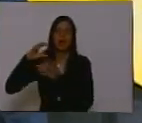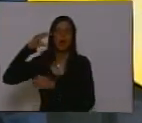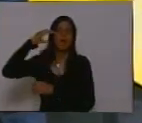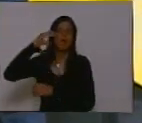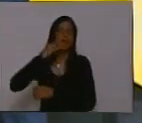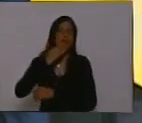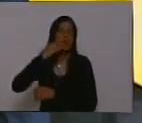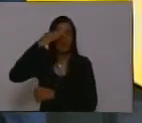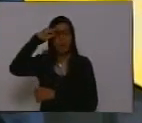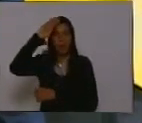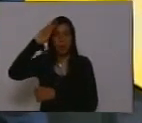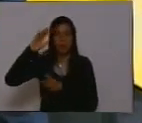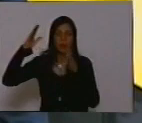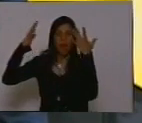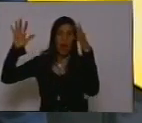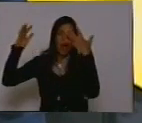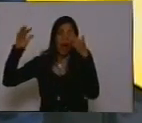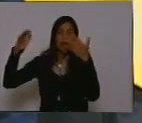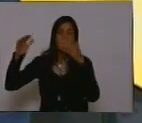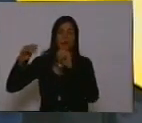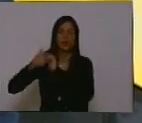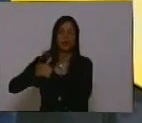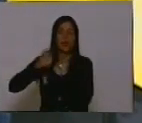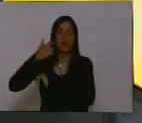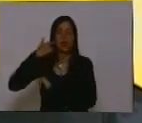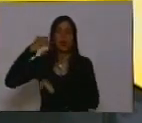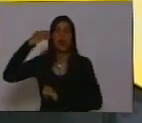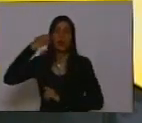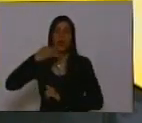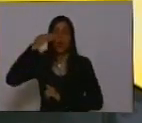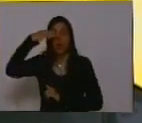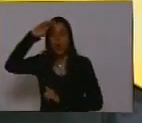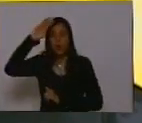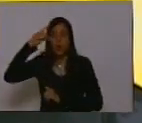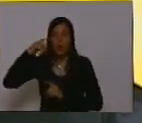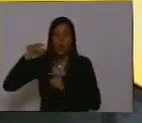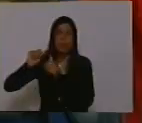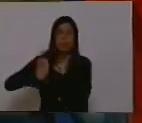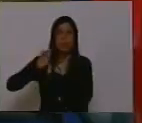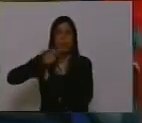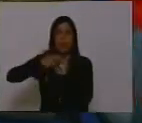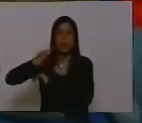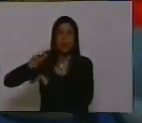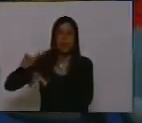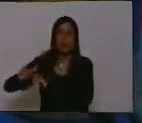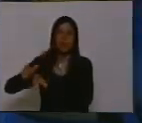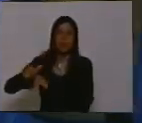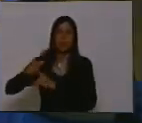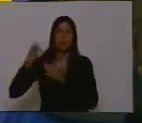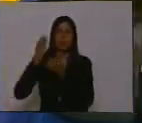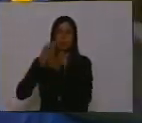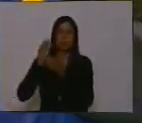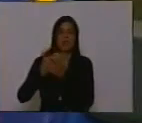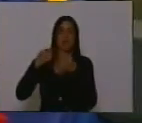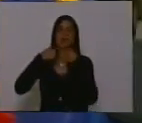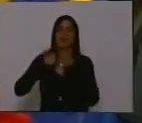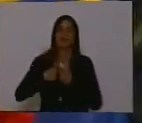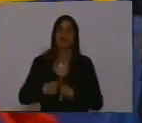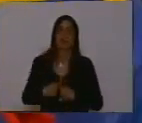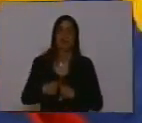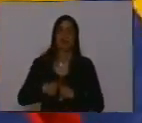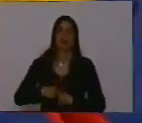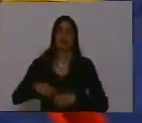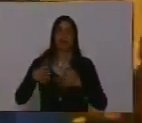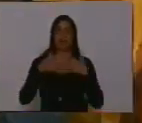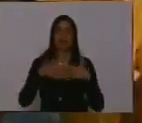un aplauso a los deportistas cubanos que son en el mundo los primeros que le arrebatan medalla a esa mal llamada potencia